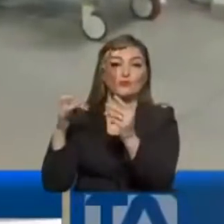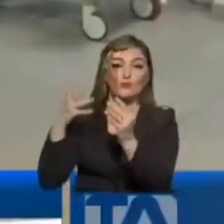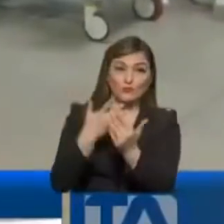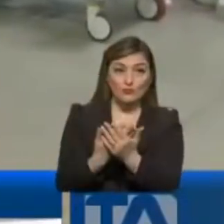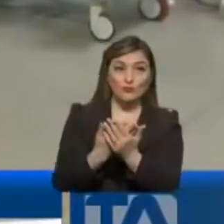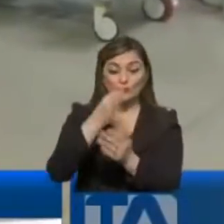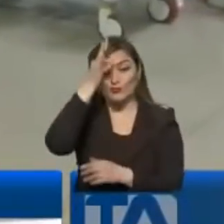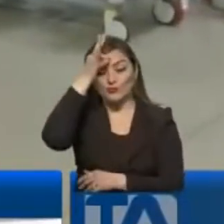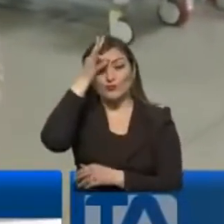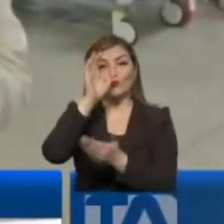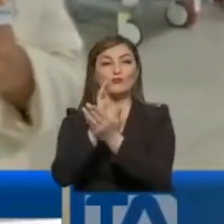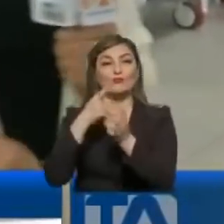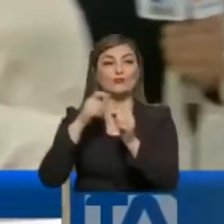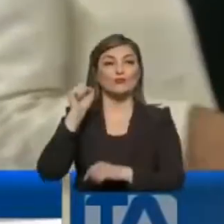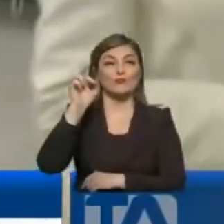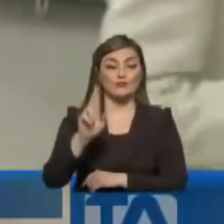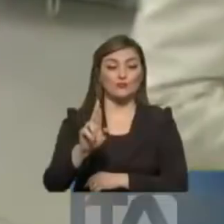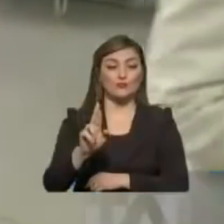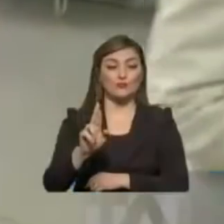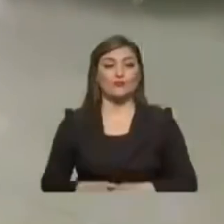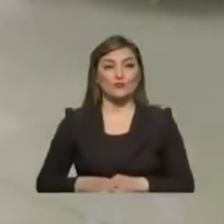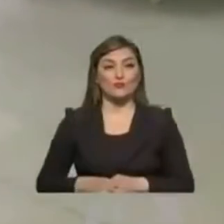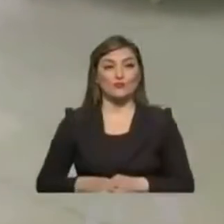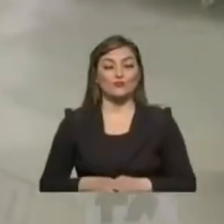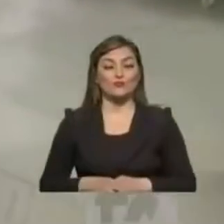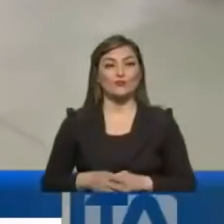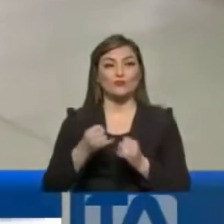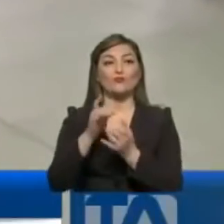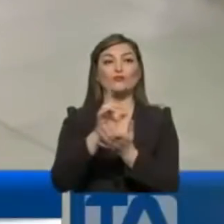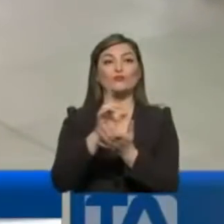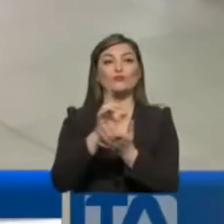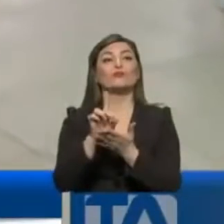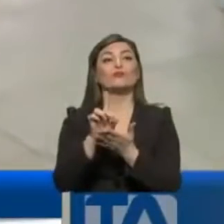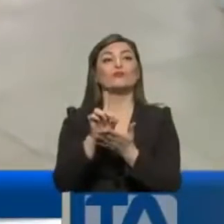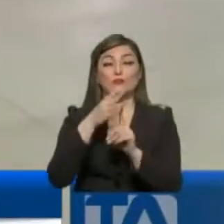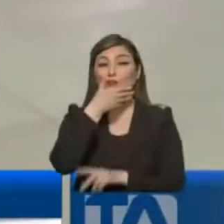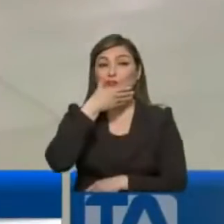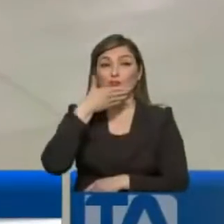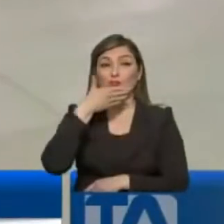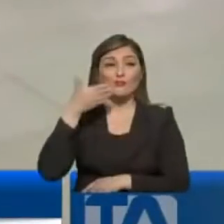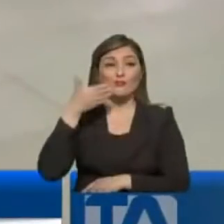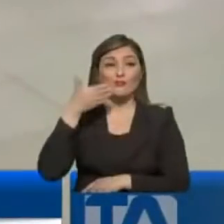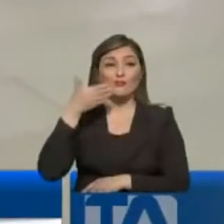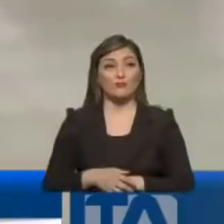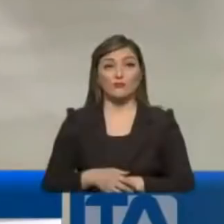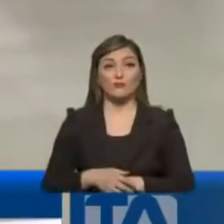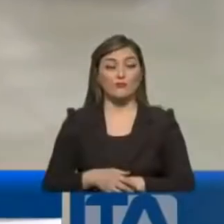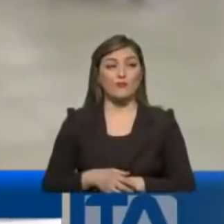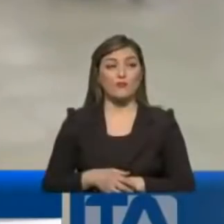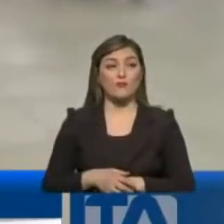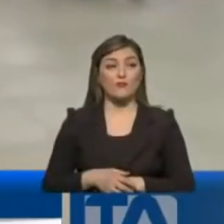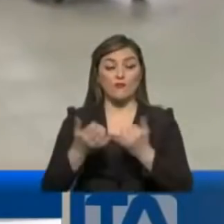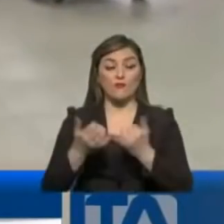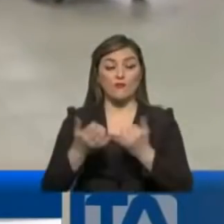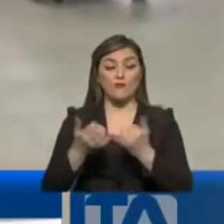Llegaron hasta el hospital IES Quito Sur este fin de semana. La situación no me tenemos en